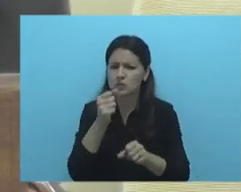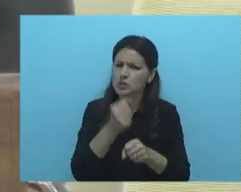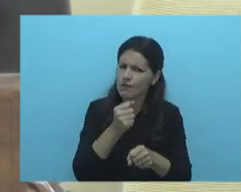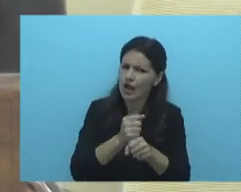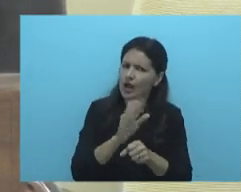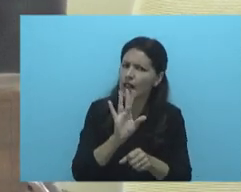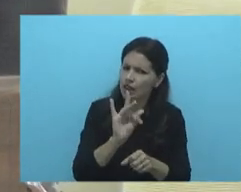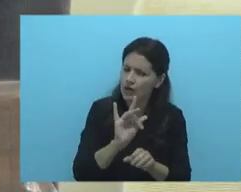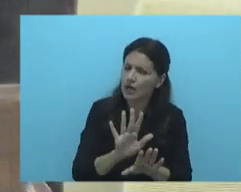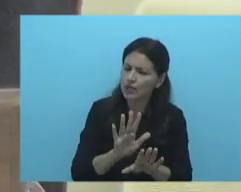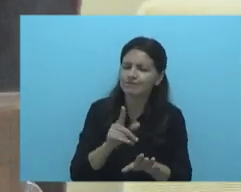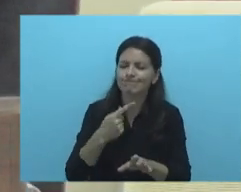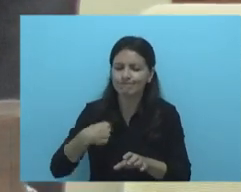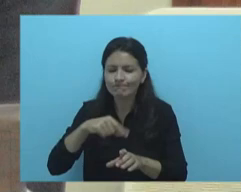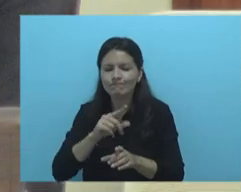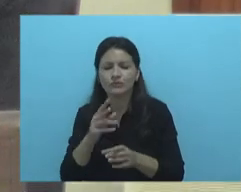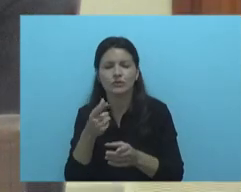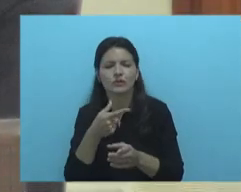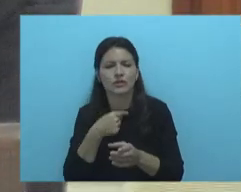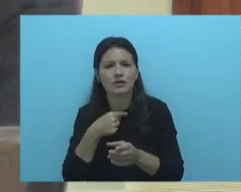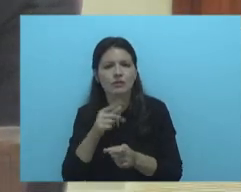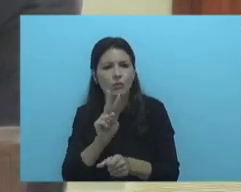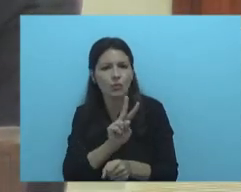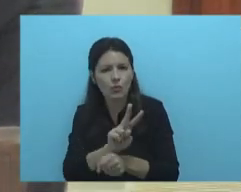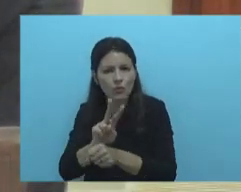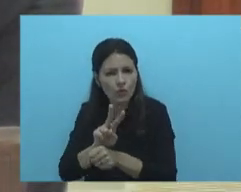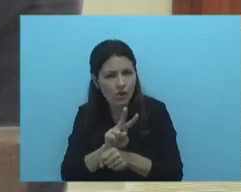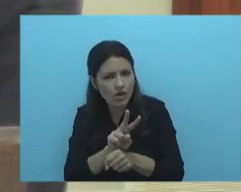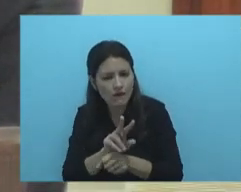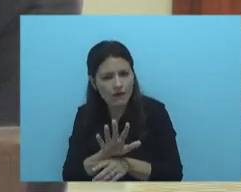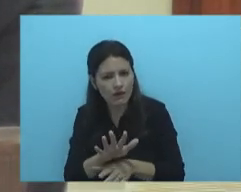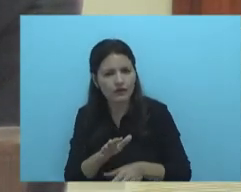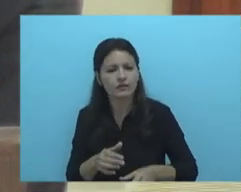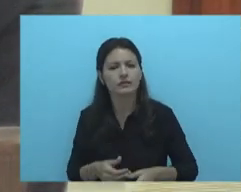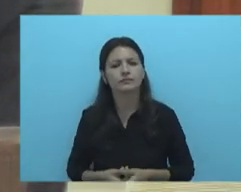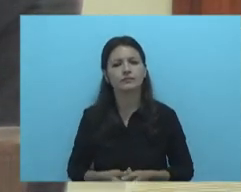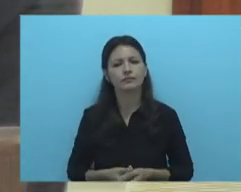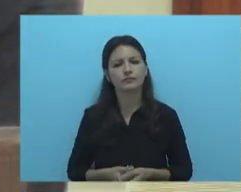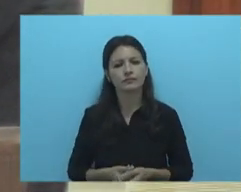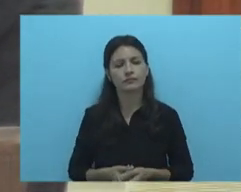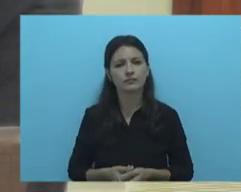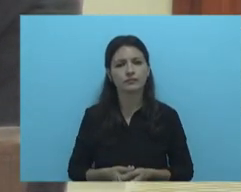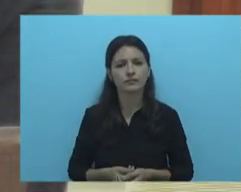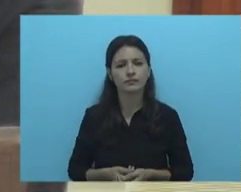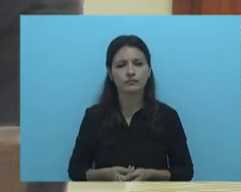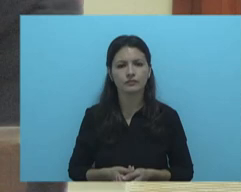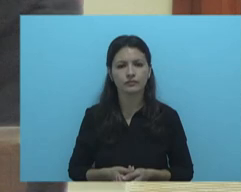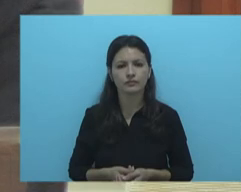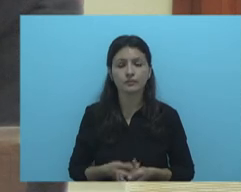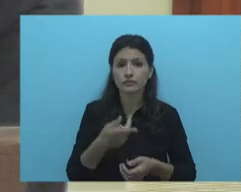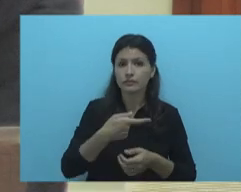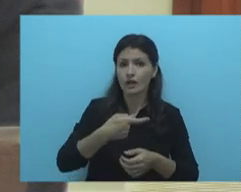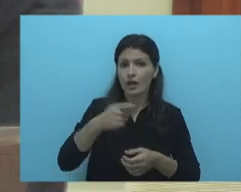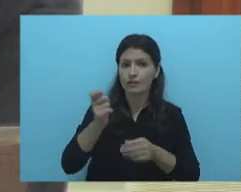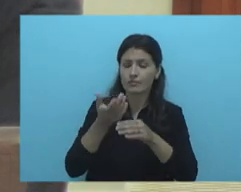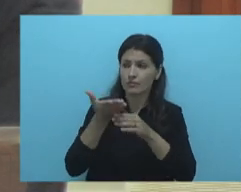lo presentamos en el mes de febrero, justamente donde se volvió a producir una balacera en el